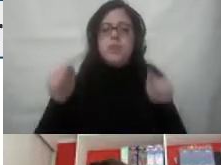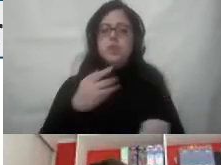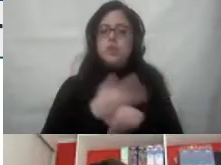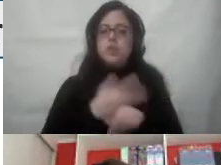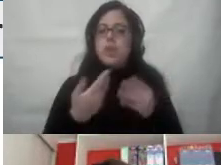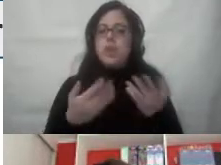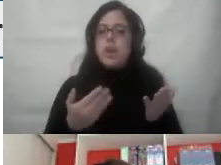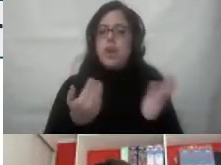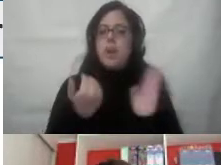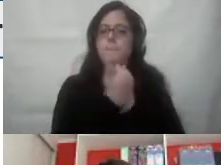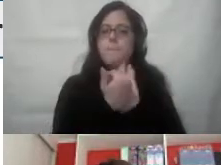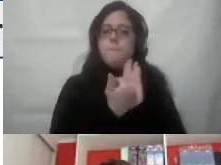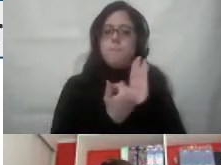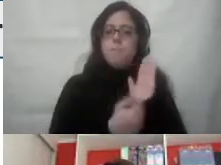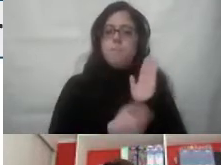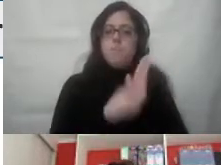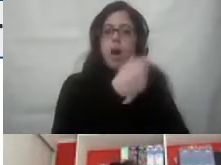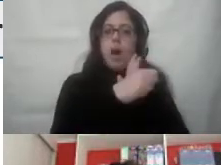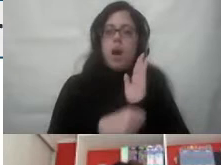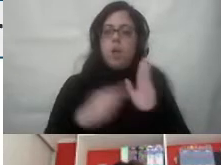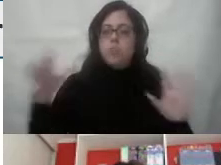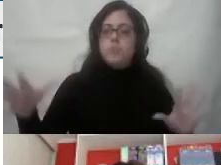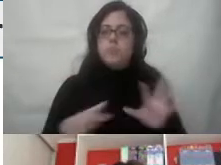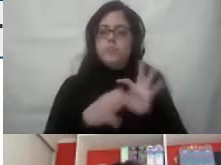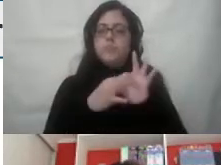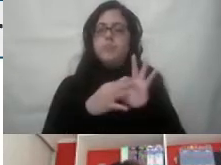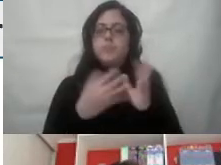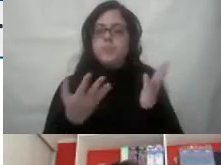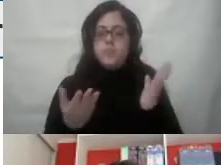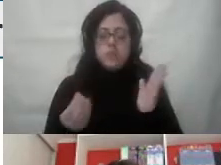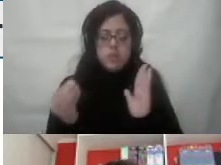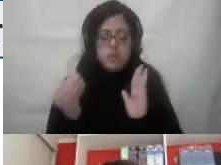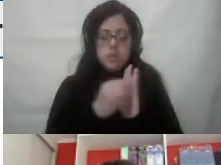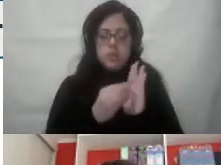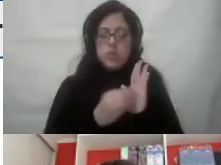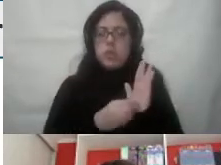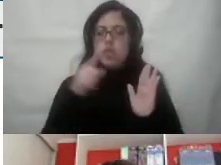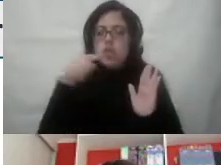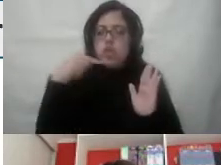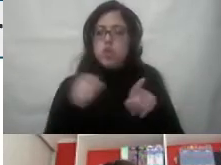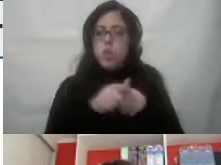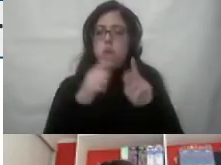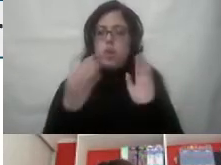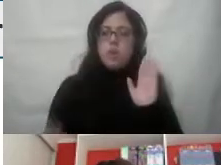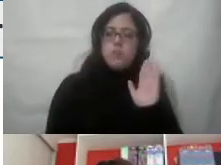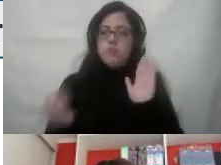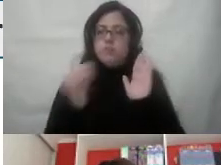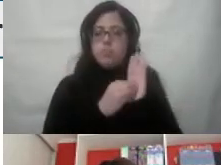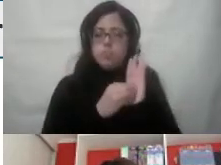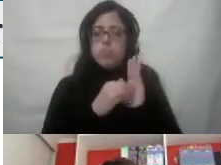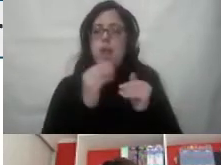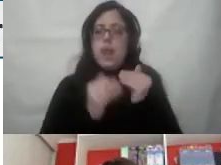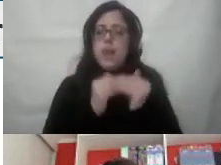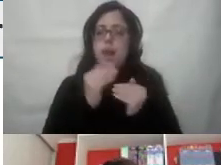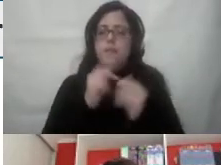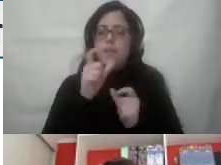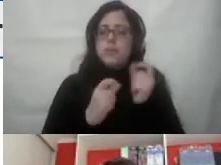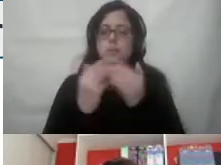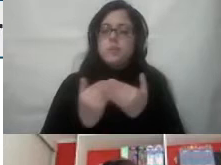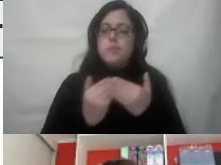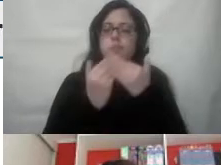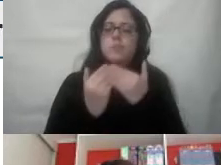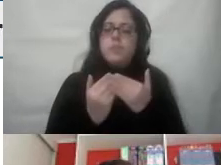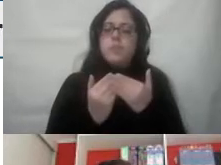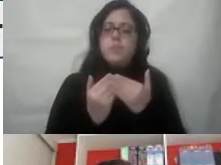evaluación específicamente, ¿ya? Que tienen que ver con el registro, donde vamos a plasmar este avance de los estudiantes. ¿Ya?